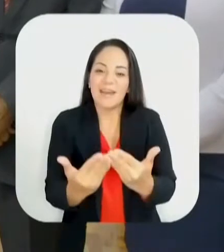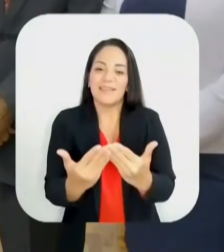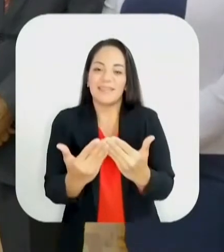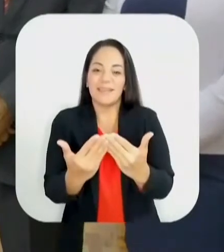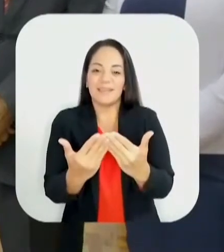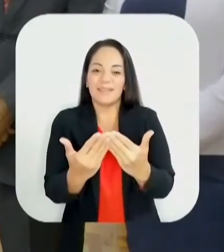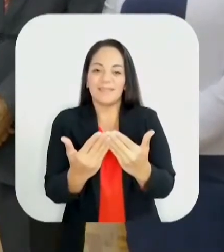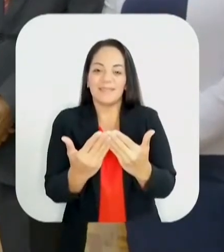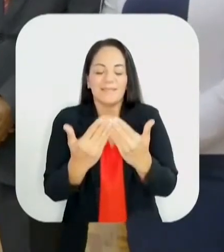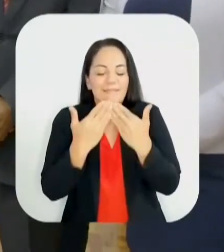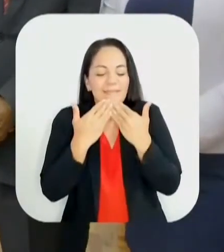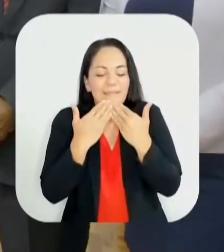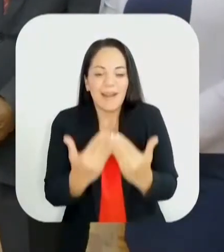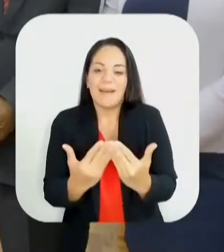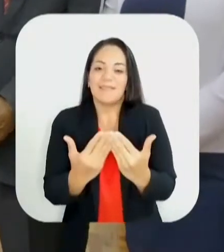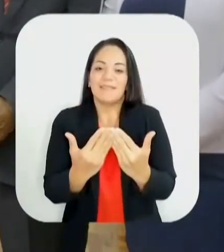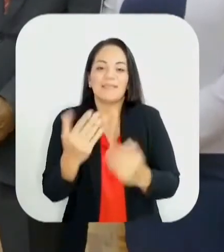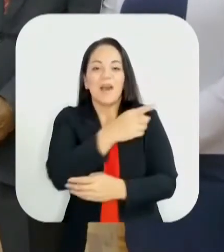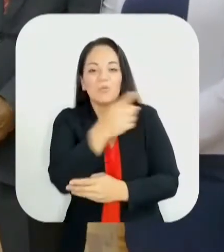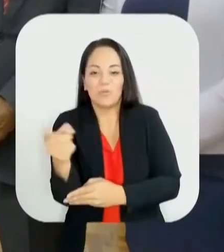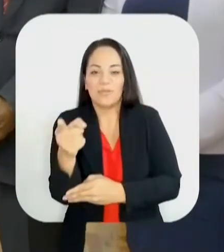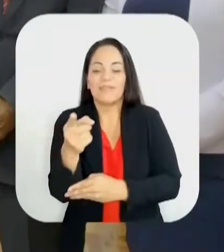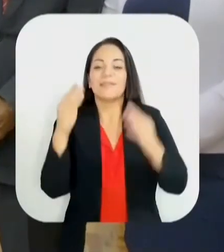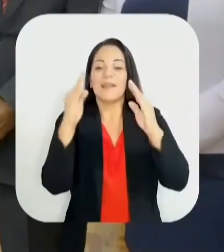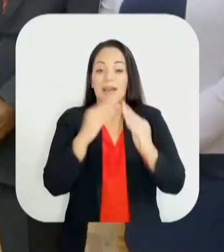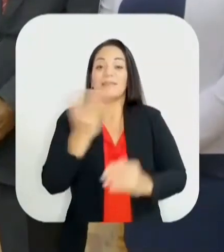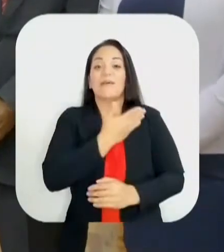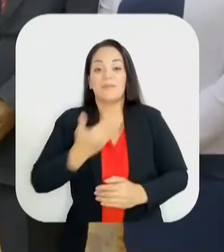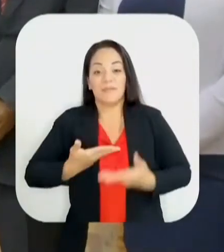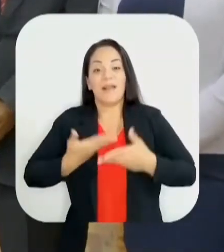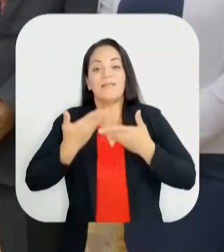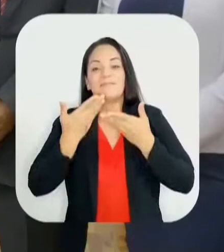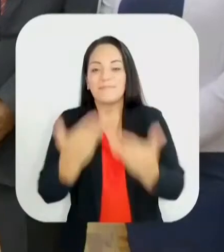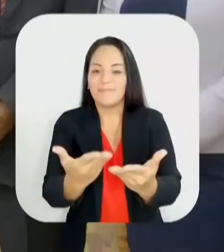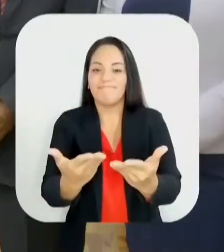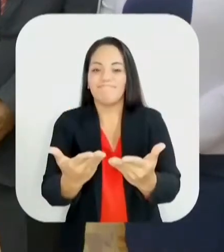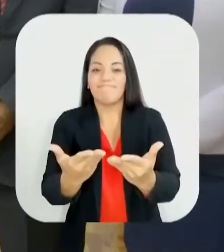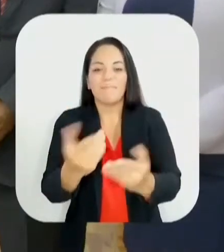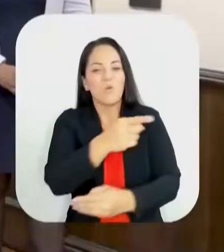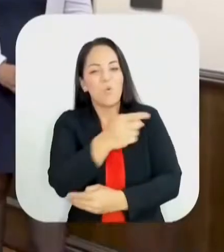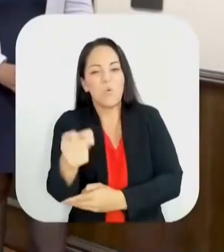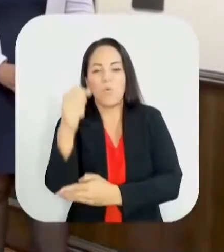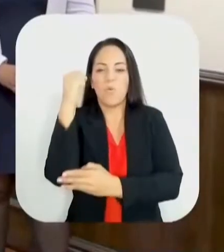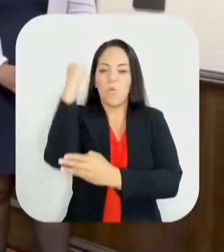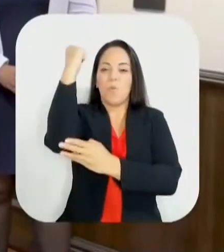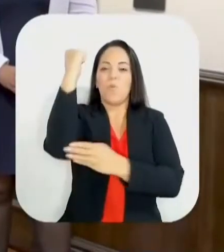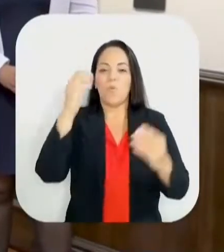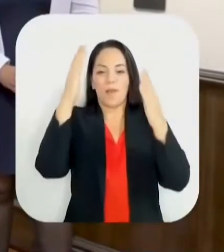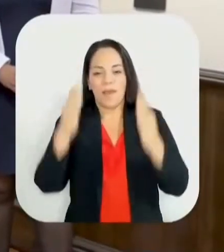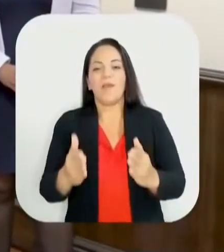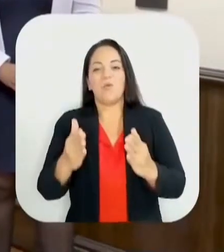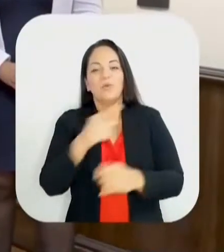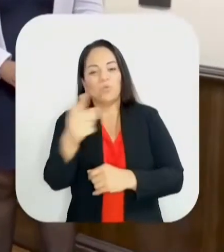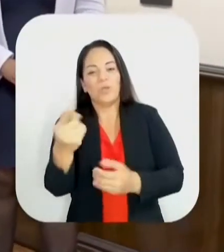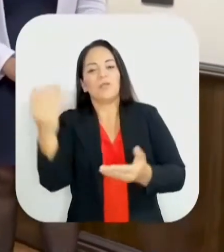agradecimiento profundo desde la Casa Presidencial a nuestros héroes que una vez